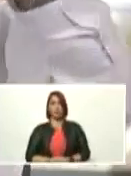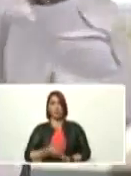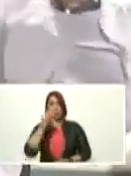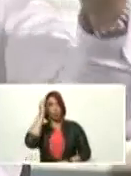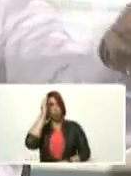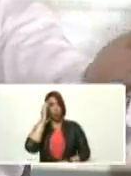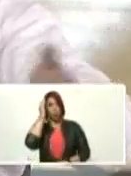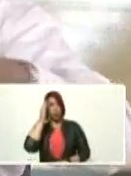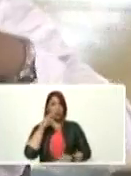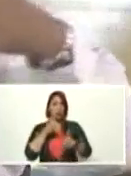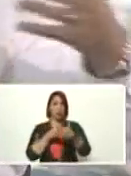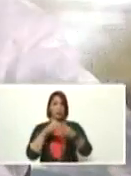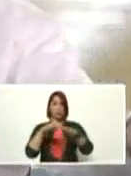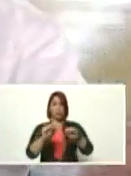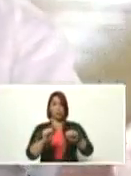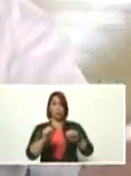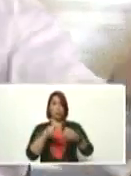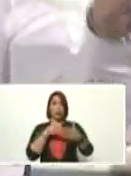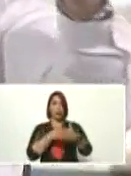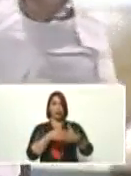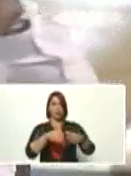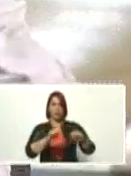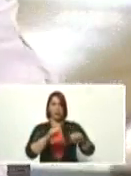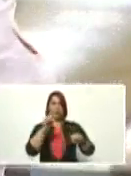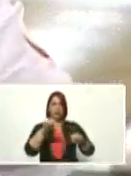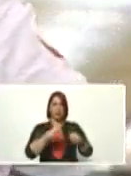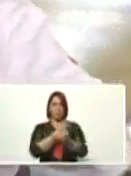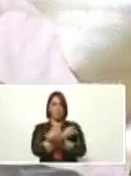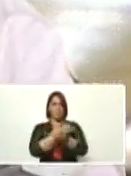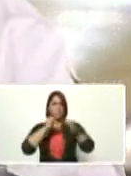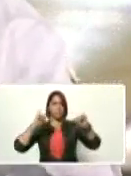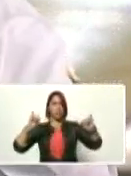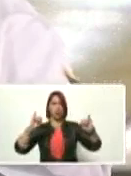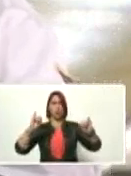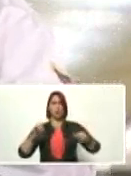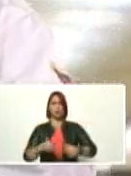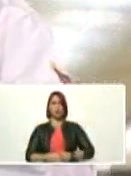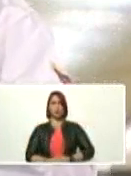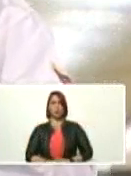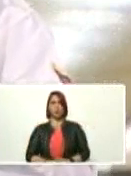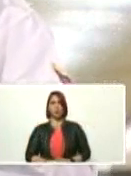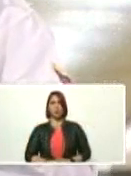conciencia anticolonialista, antiimperialista, independentista,